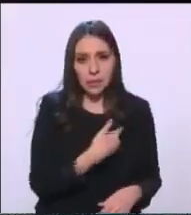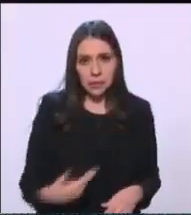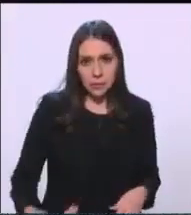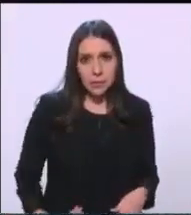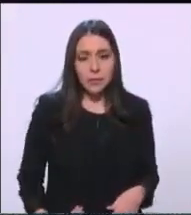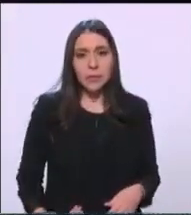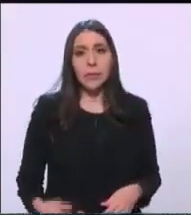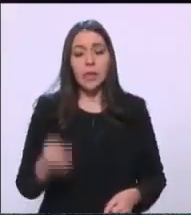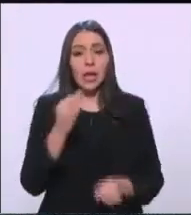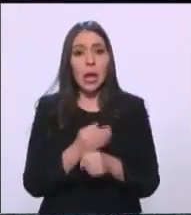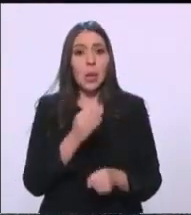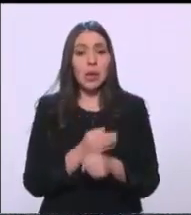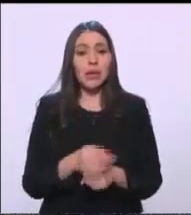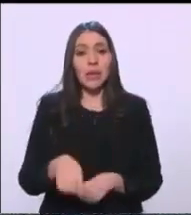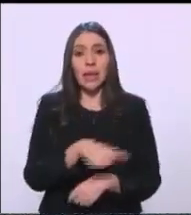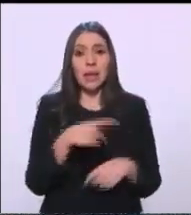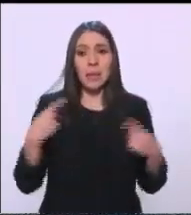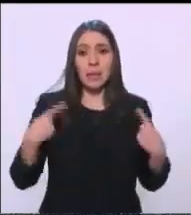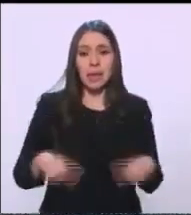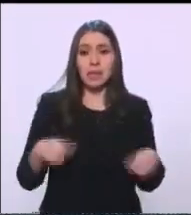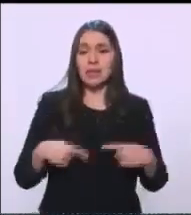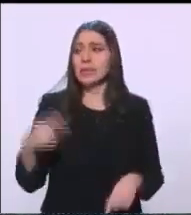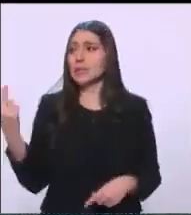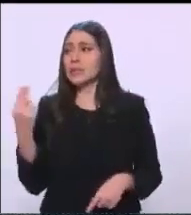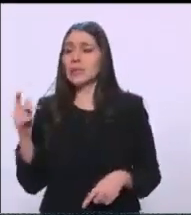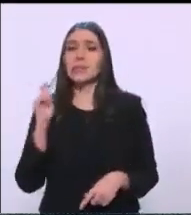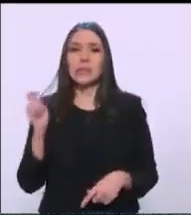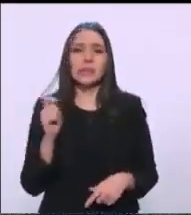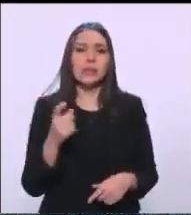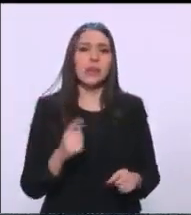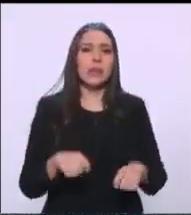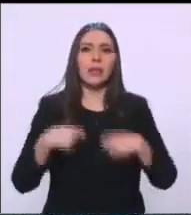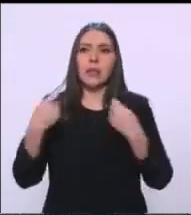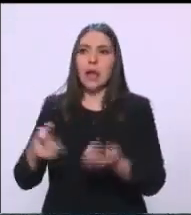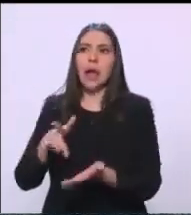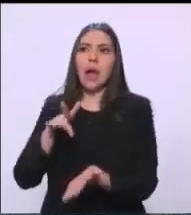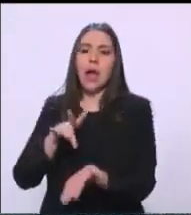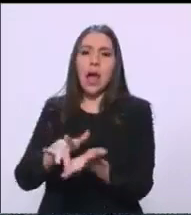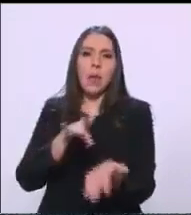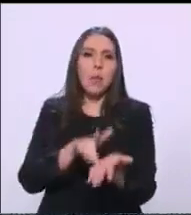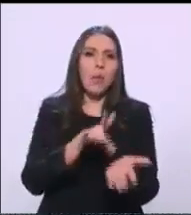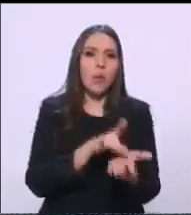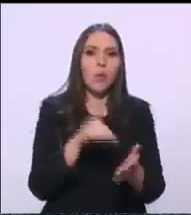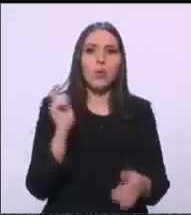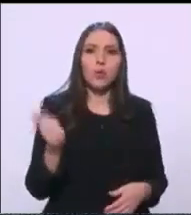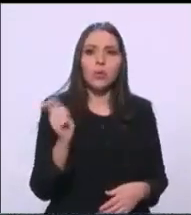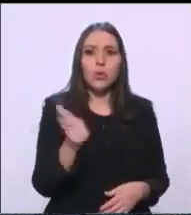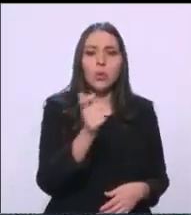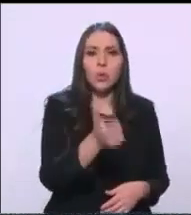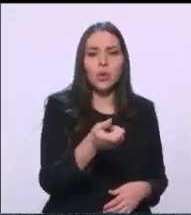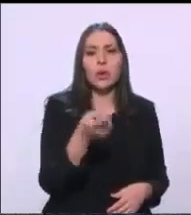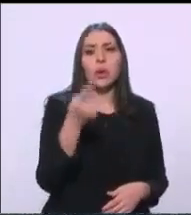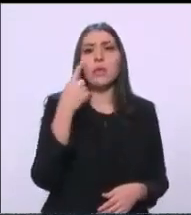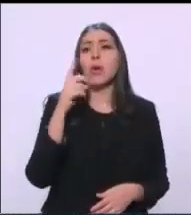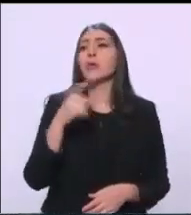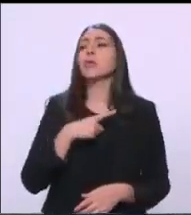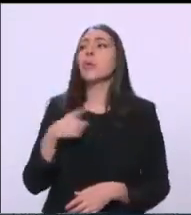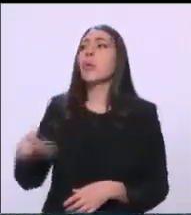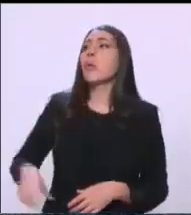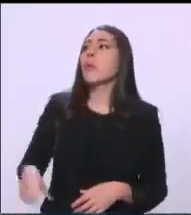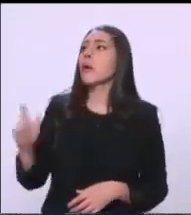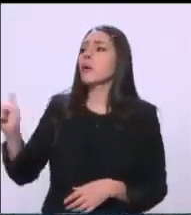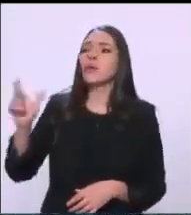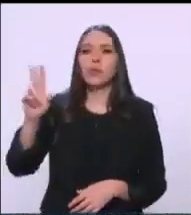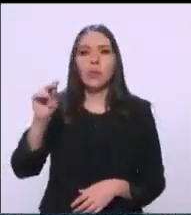está necesitando pues son estos apoyos, que no son subsidios, son en realidad el establecimiento de un estado de bienestar, que es lo que el